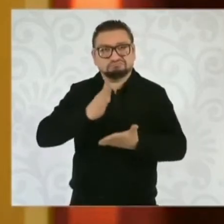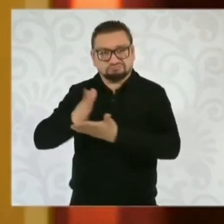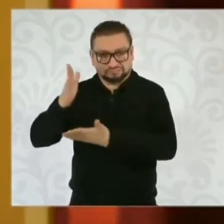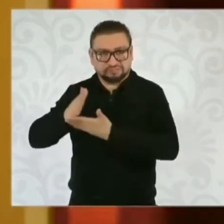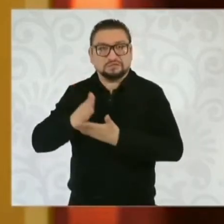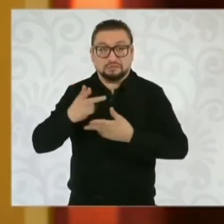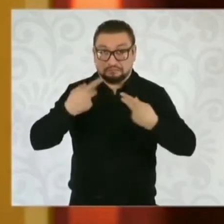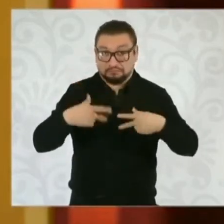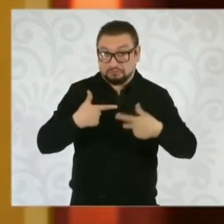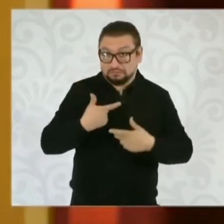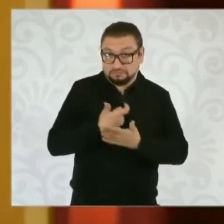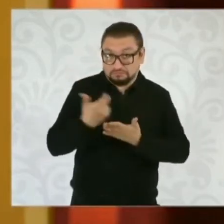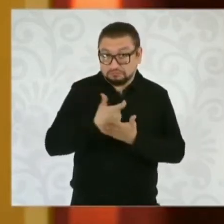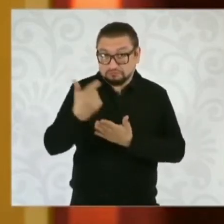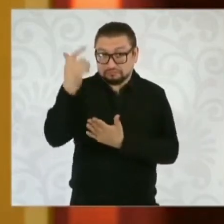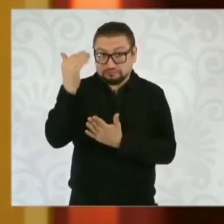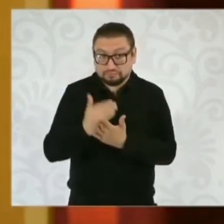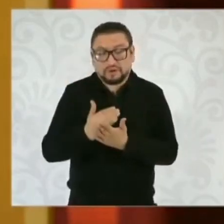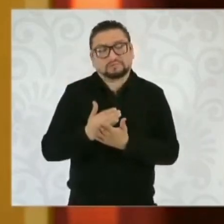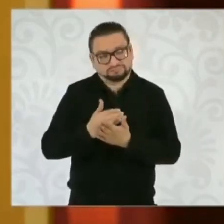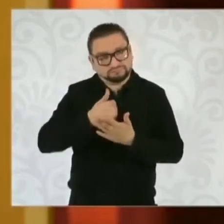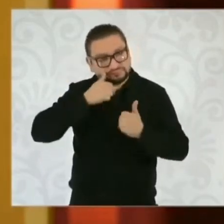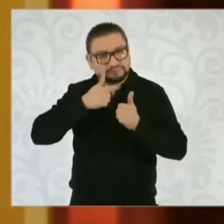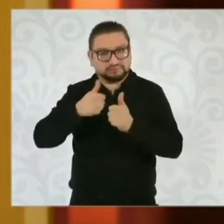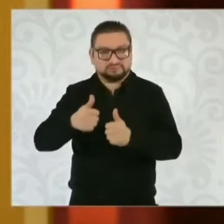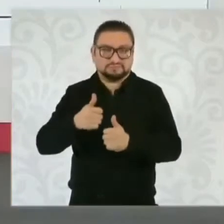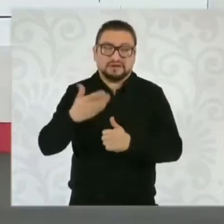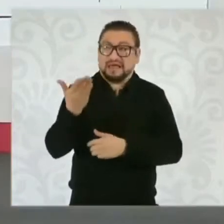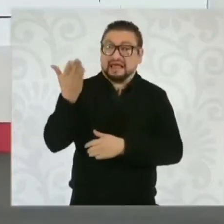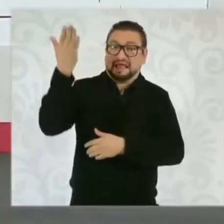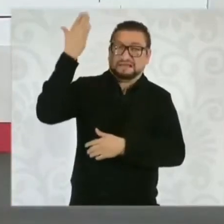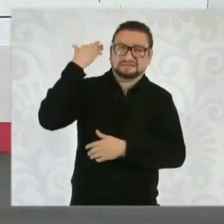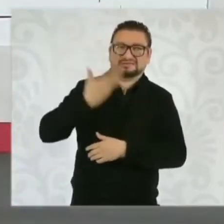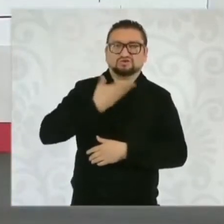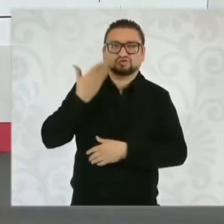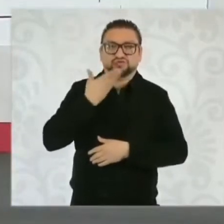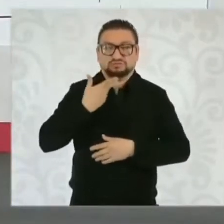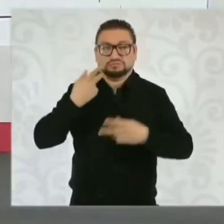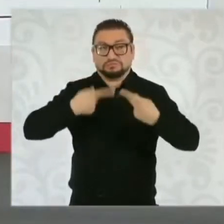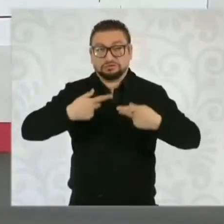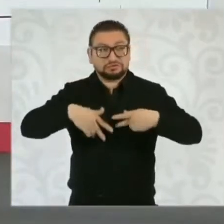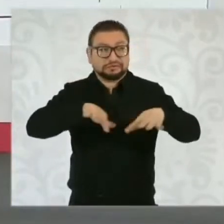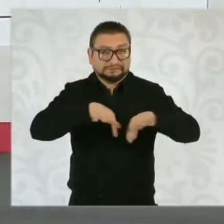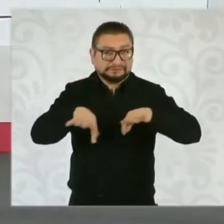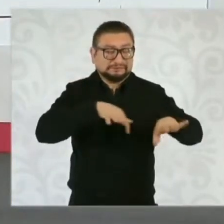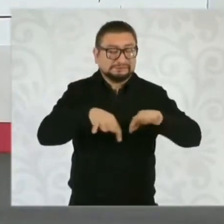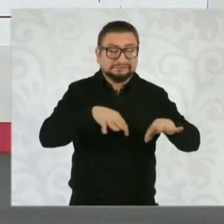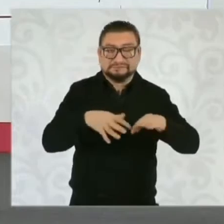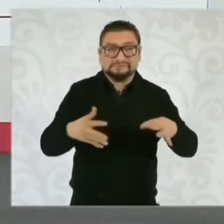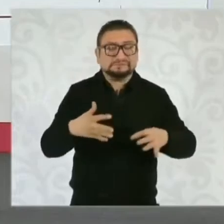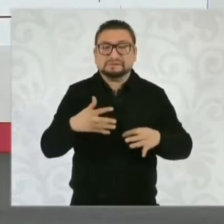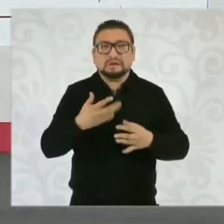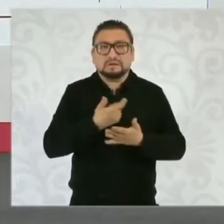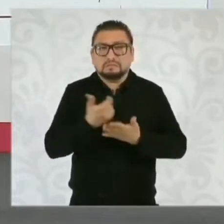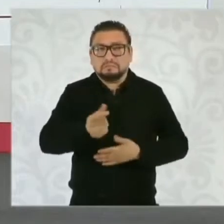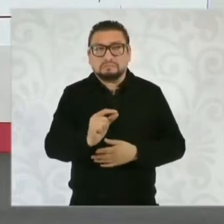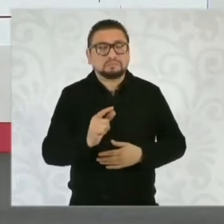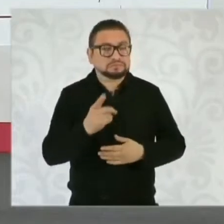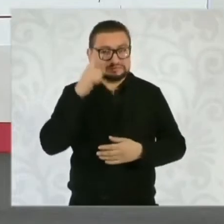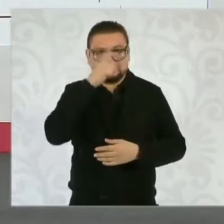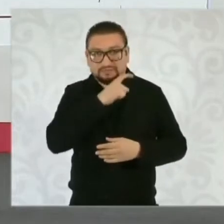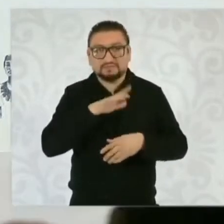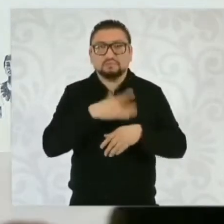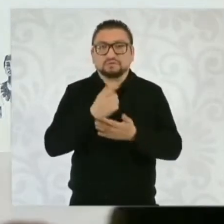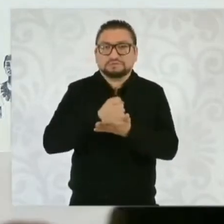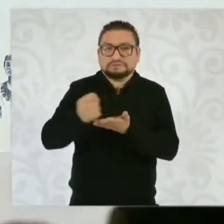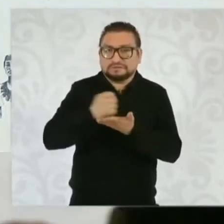de menores ingresos, porque con la tendencia neoliberal, los trabajadores de menores ingresos estaban fuera, porque solo se